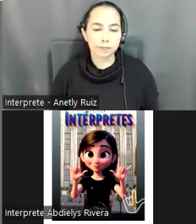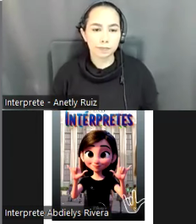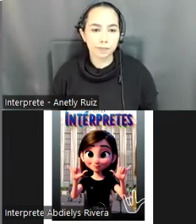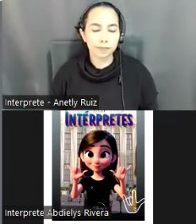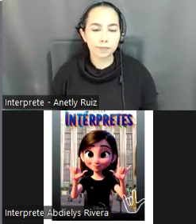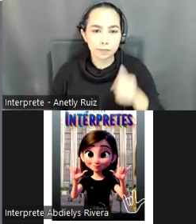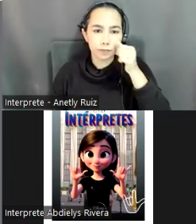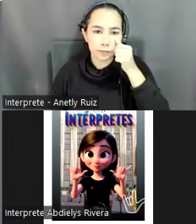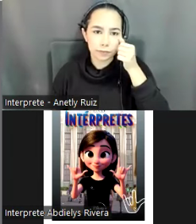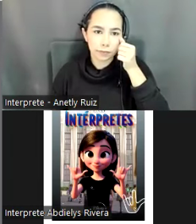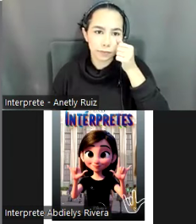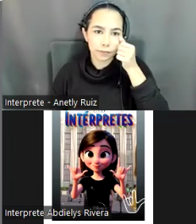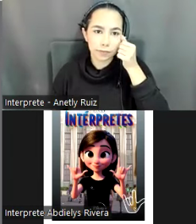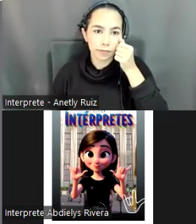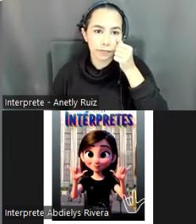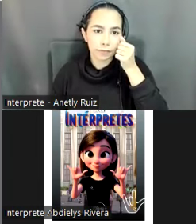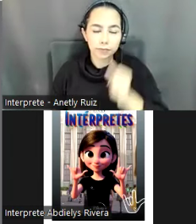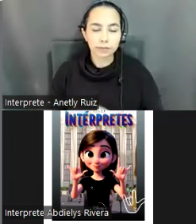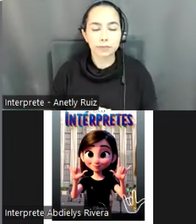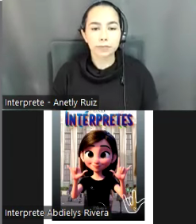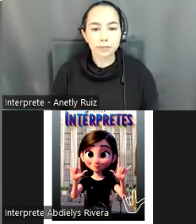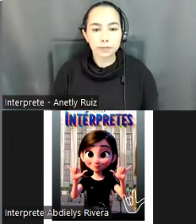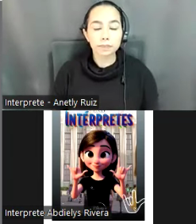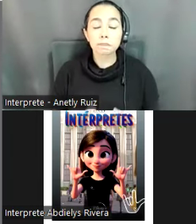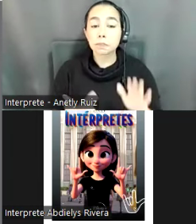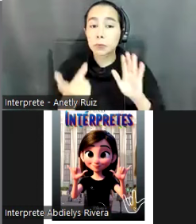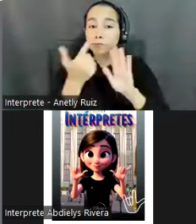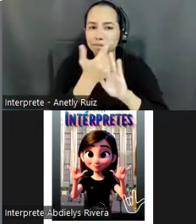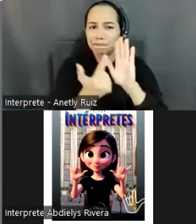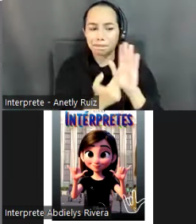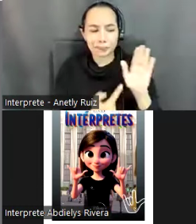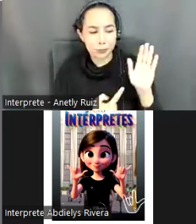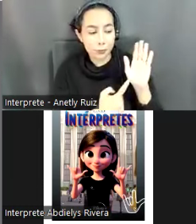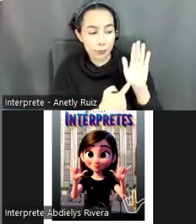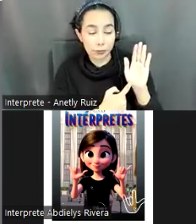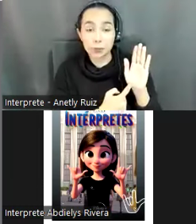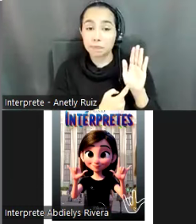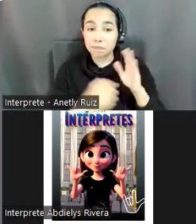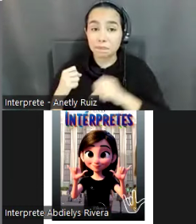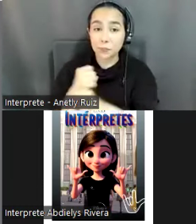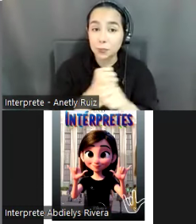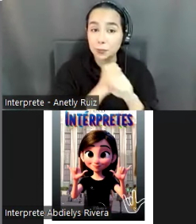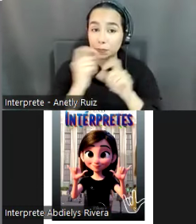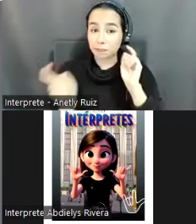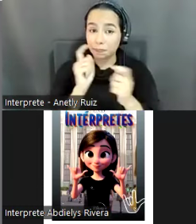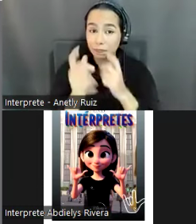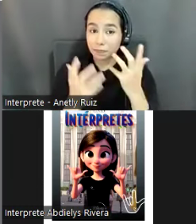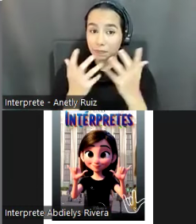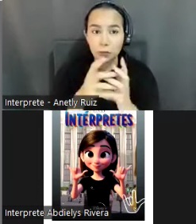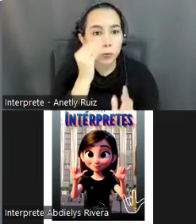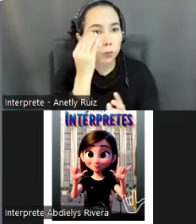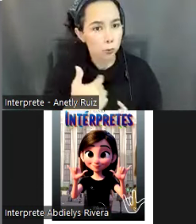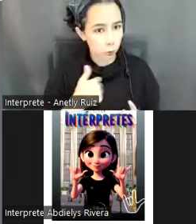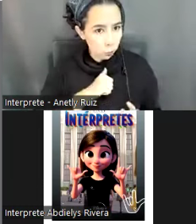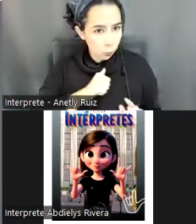de reglamentación y vemos, pues vamos a ver desde qué marco legal partimos, y pues yo no soy abogada, pero